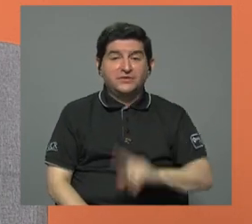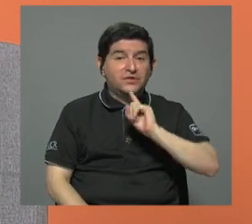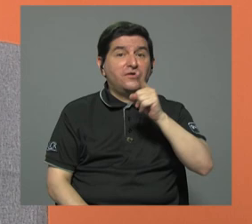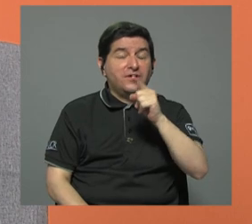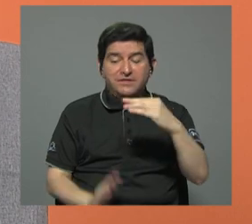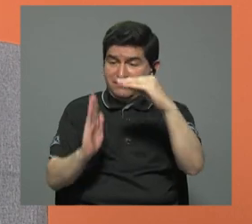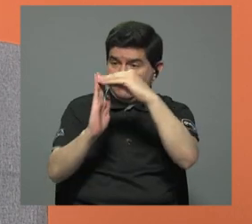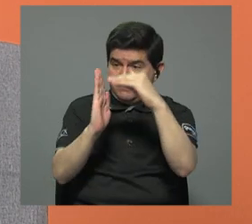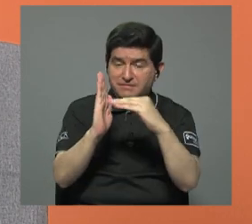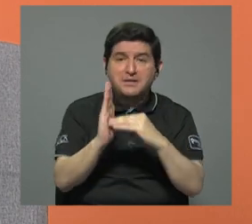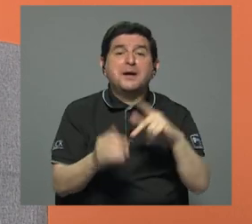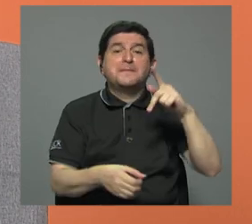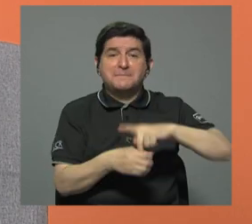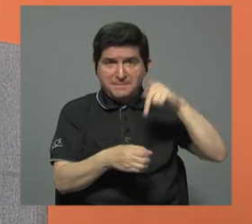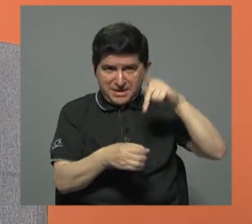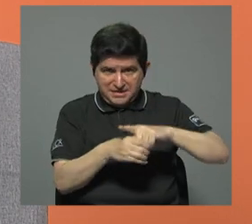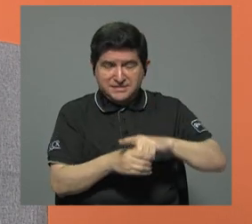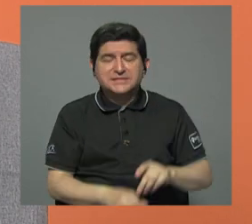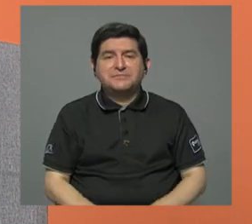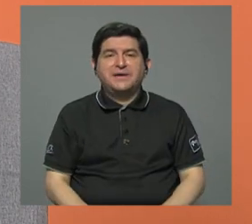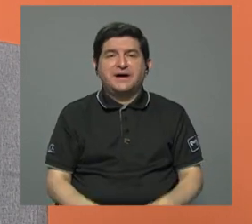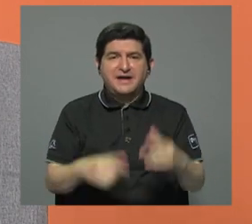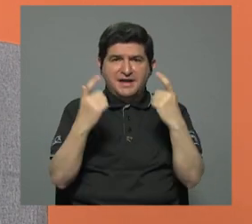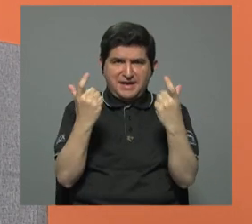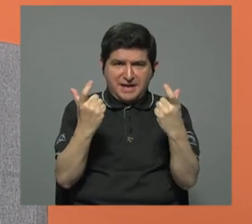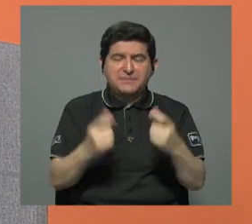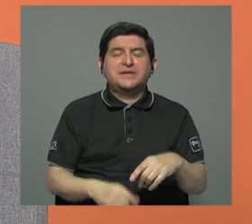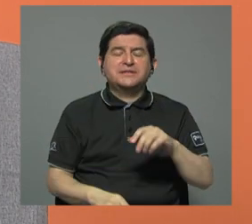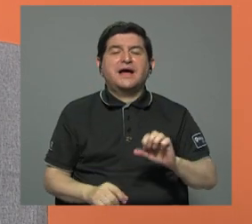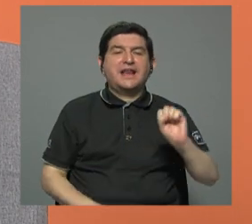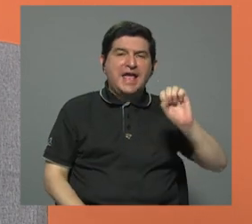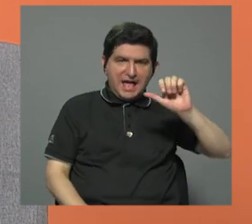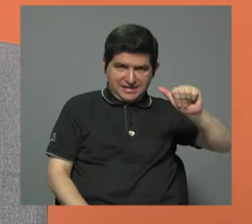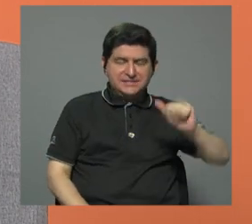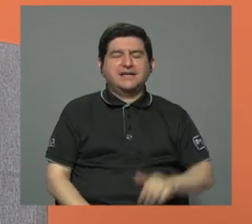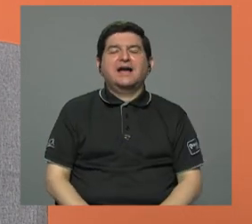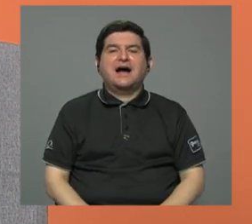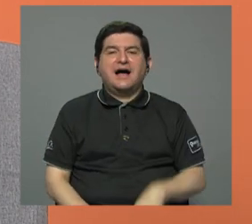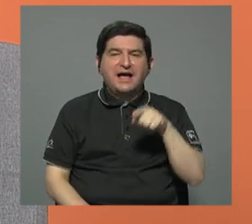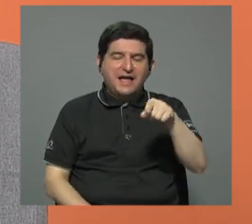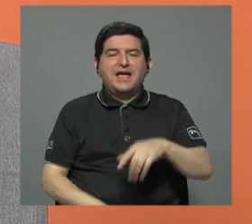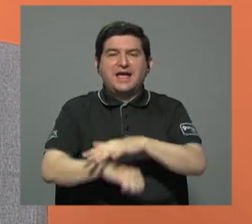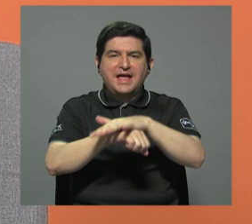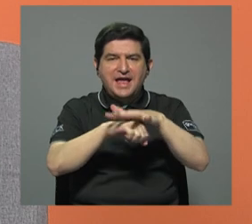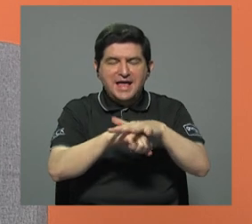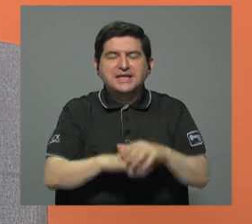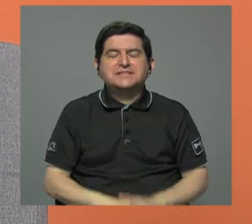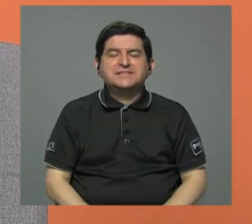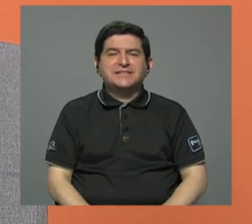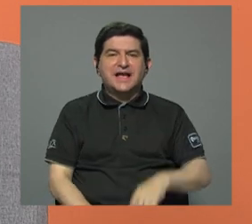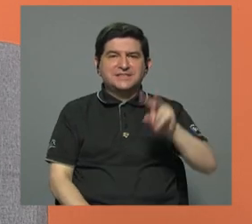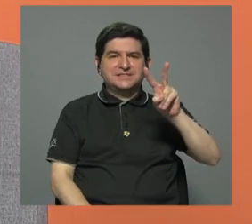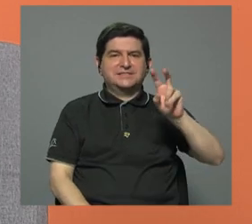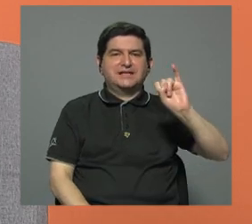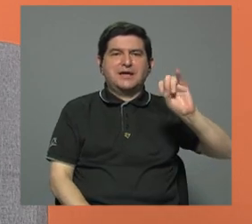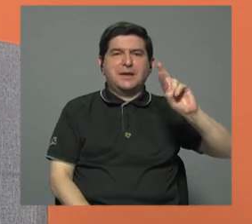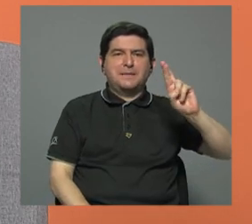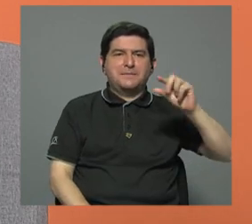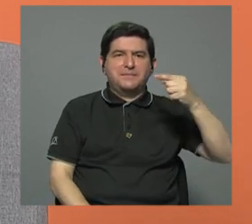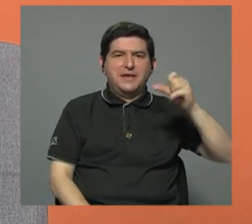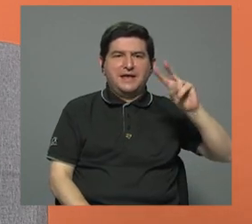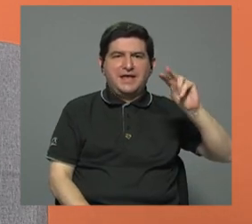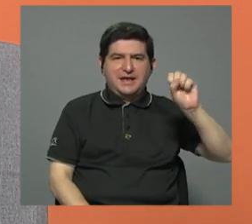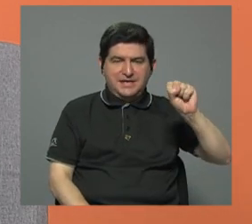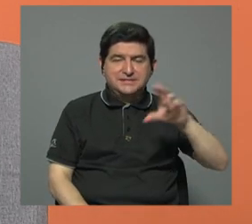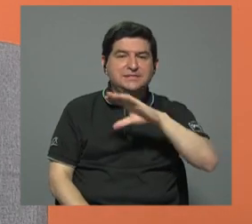declaración que estaba participando dentro del capital accionario de una sociedad en las Islas Vírgenes Británicas y en Hong Kong. Entonces,